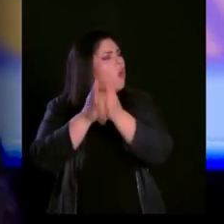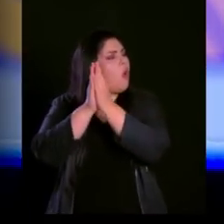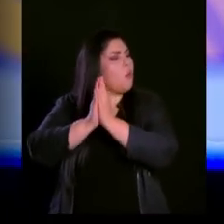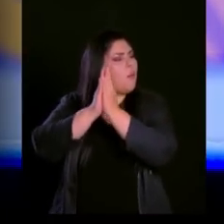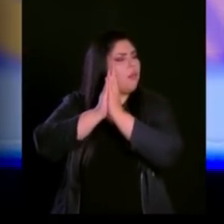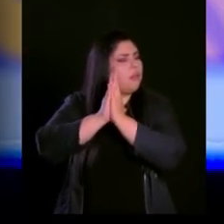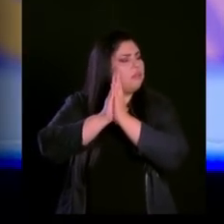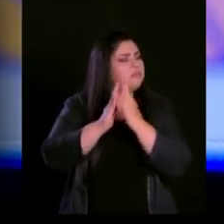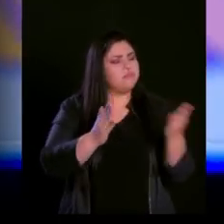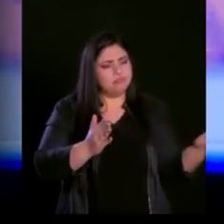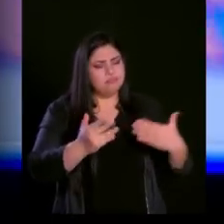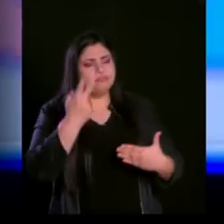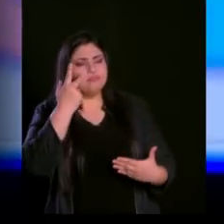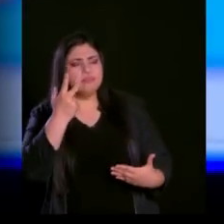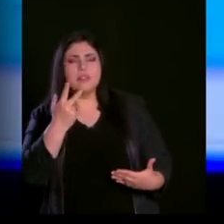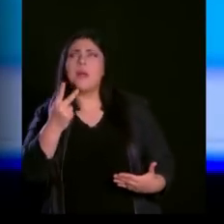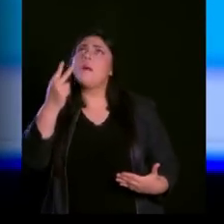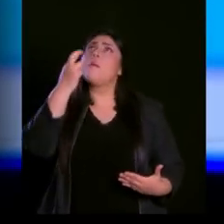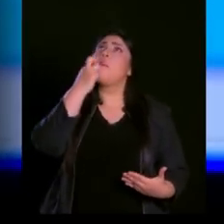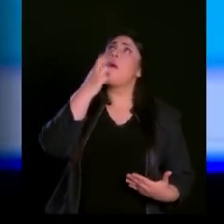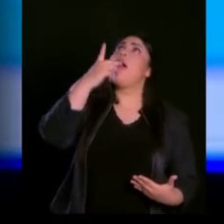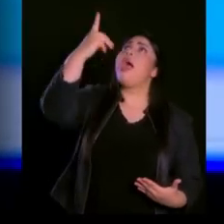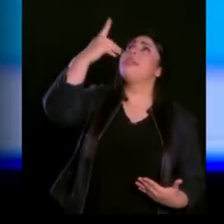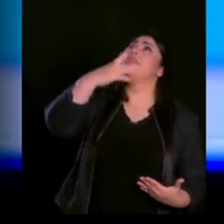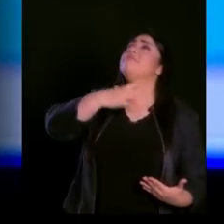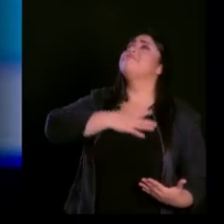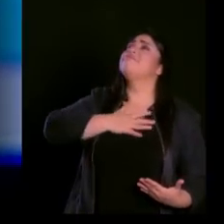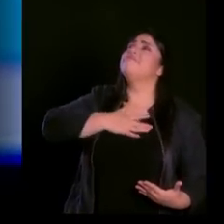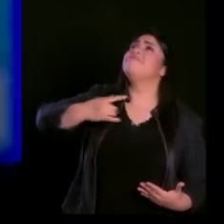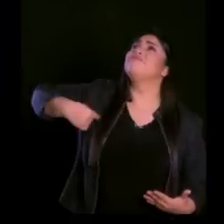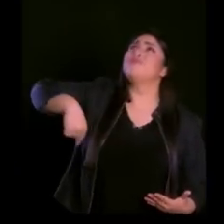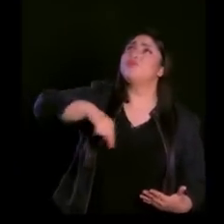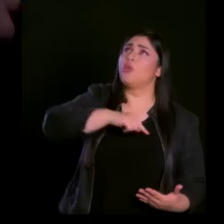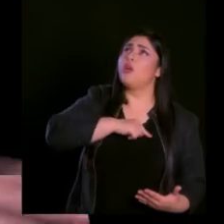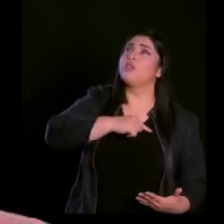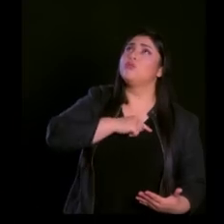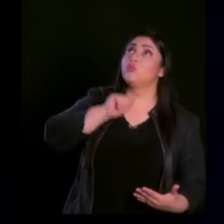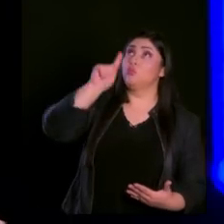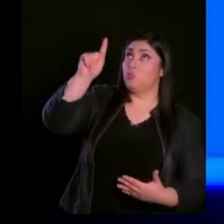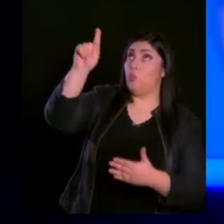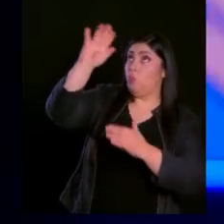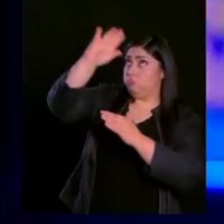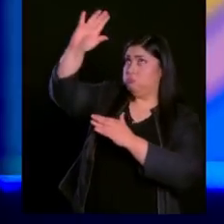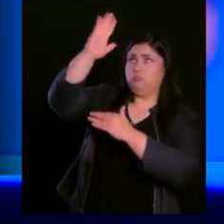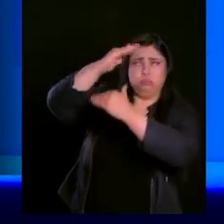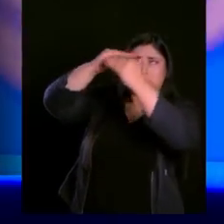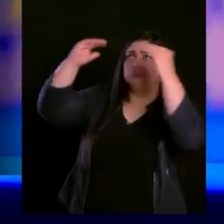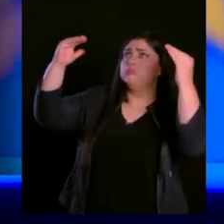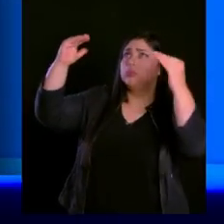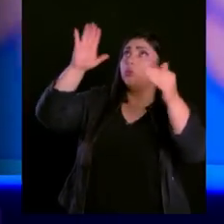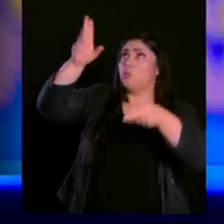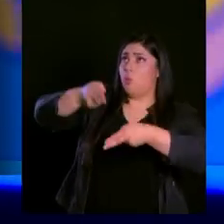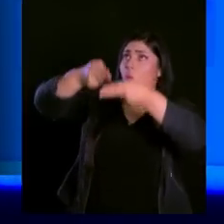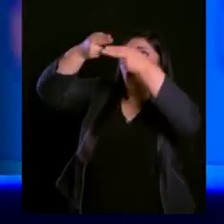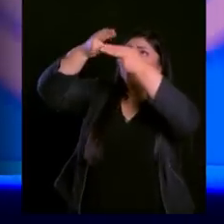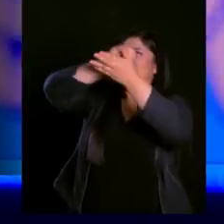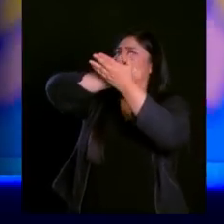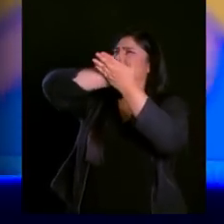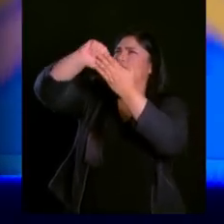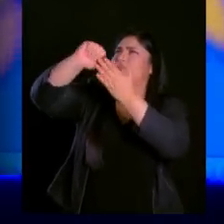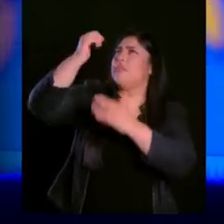que estás en el cielo santificado sea tu nombre luego dice